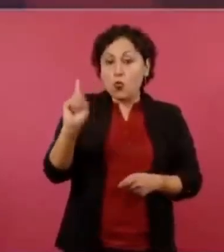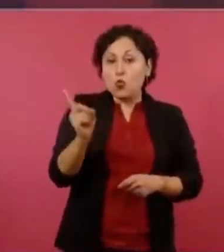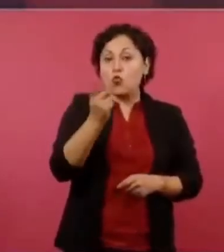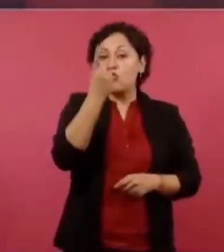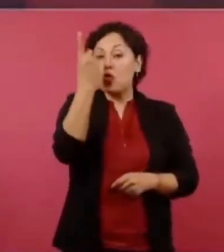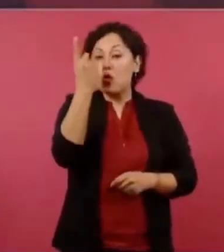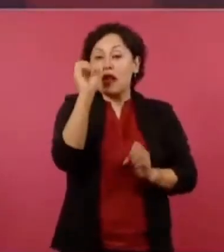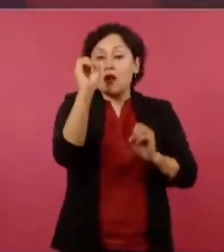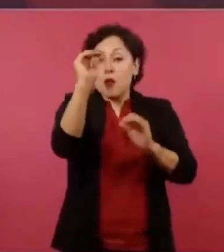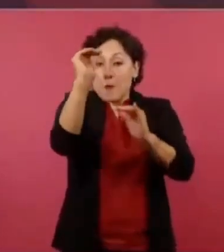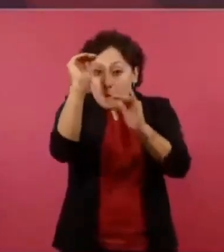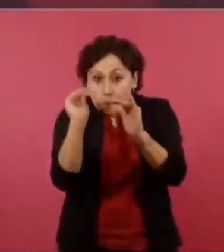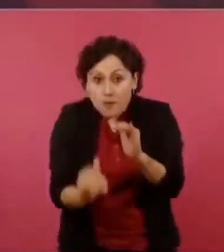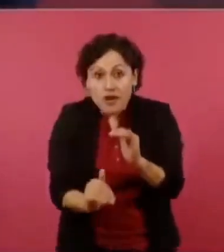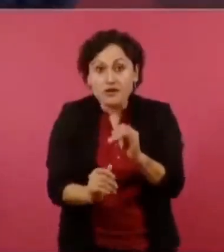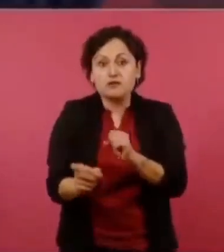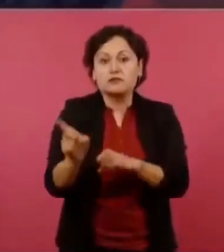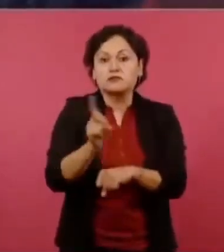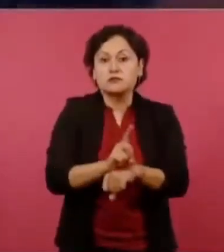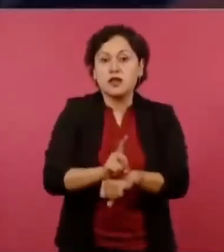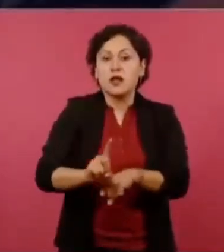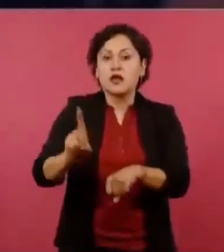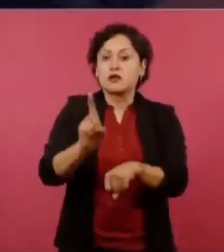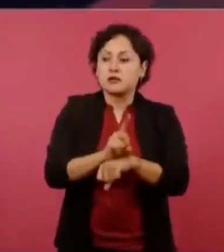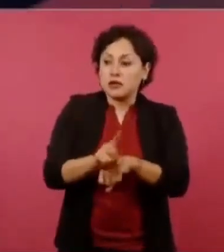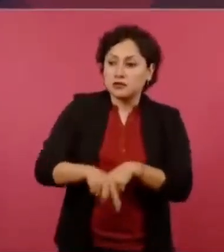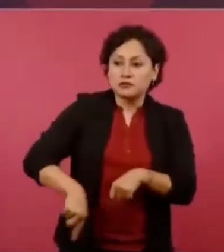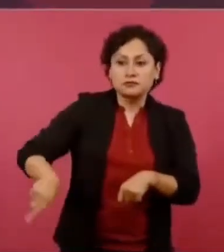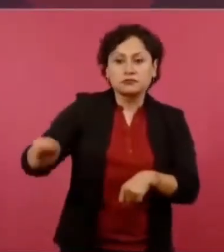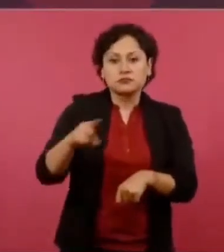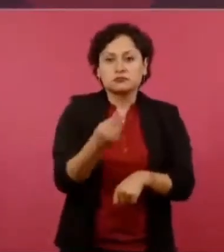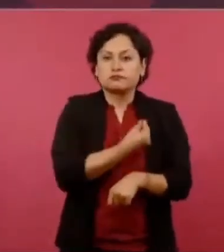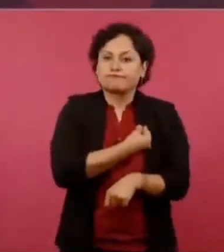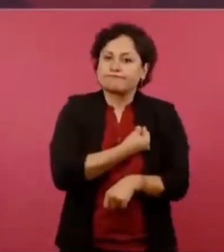mientras vemos, ¿no?, cómo crecen